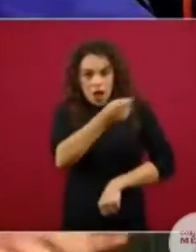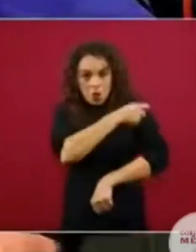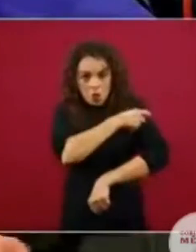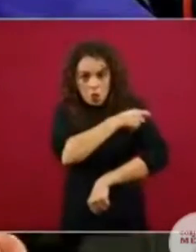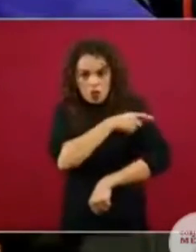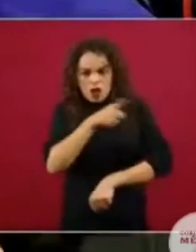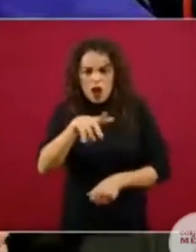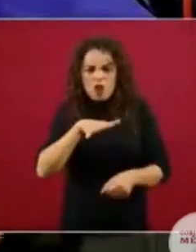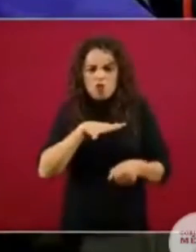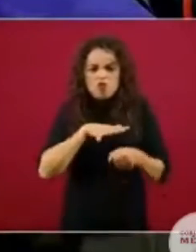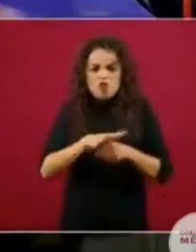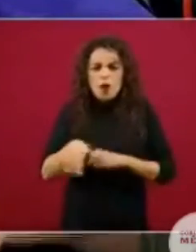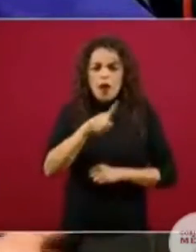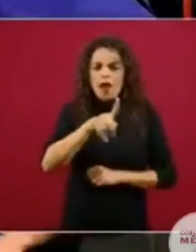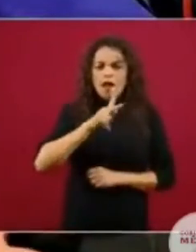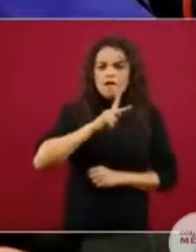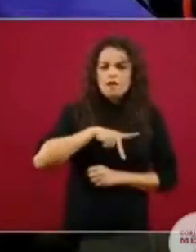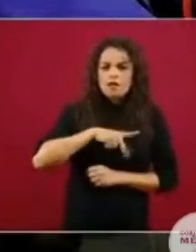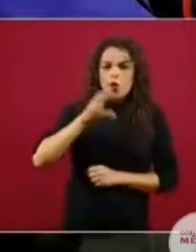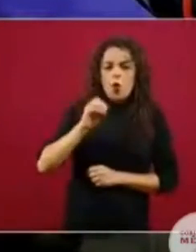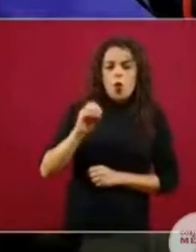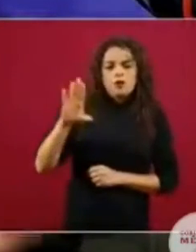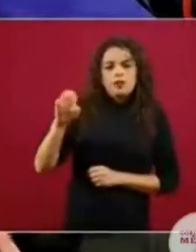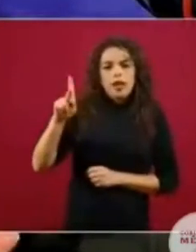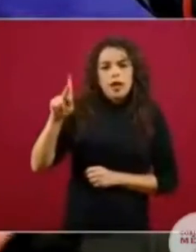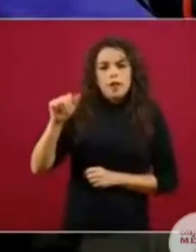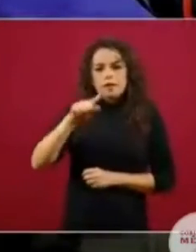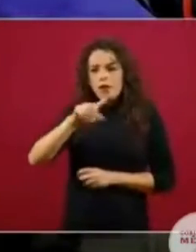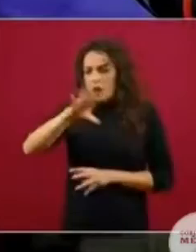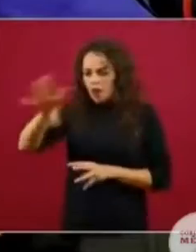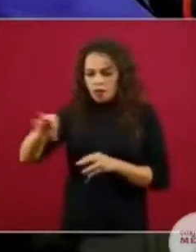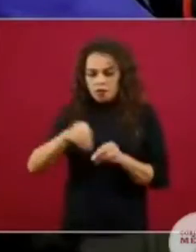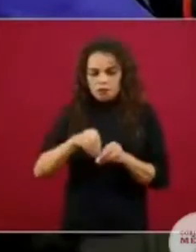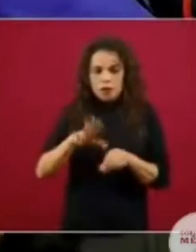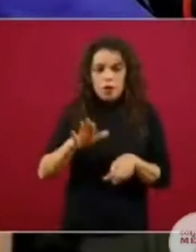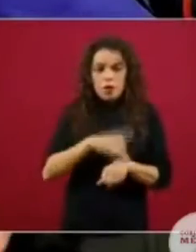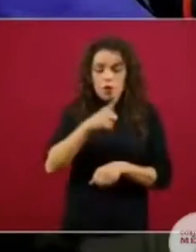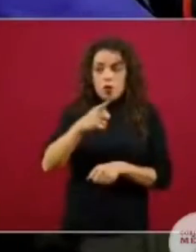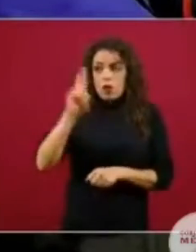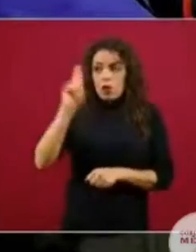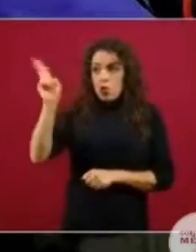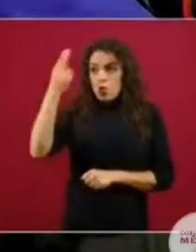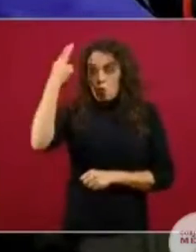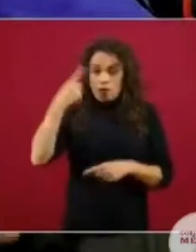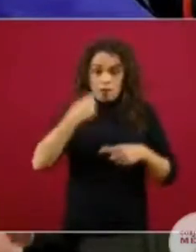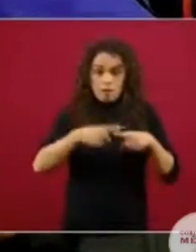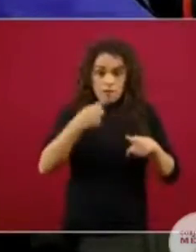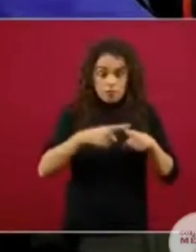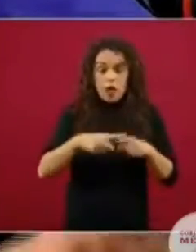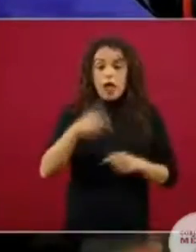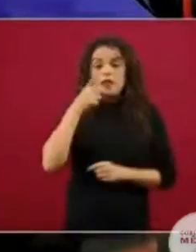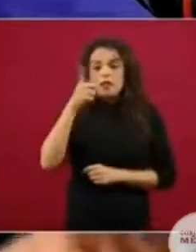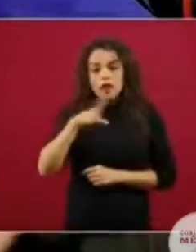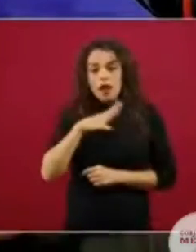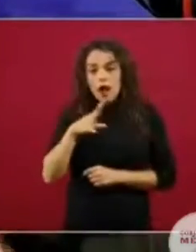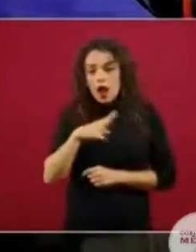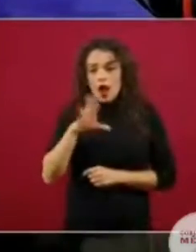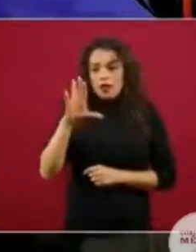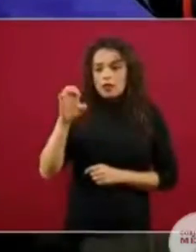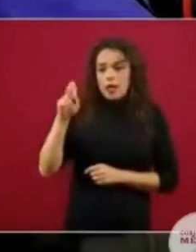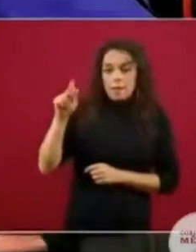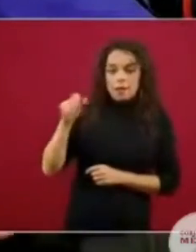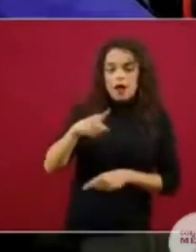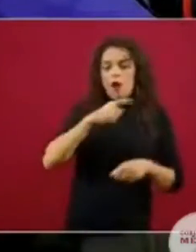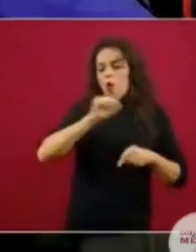cepa que están contemplando porque se habla en los estudios de varias universidades que existen varias cepas y que algunas son más agresivas que